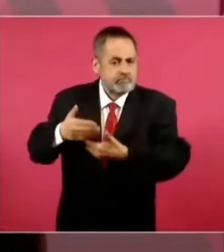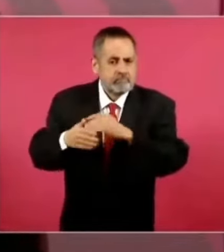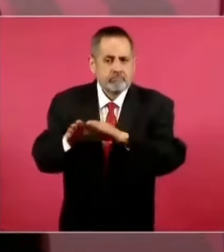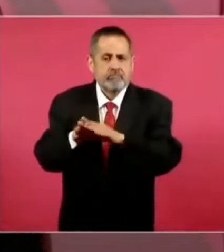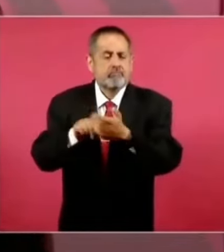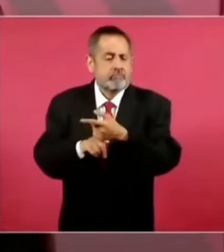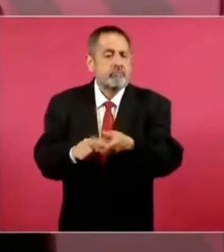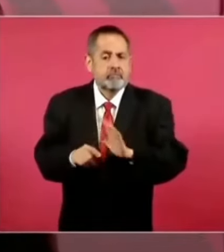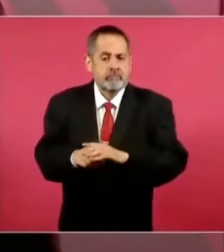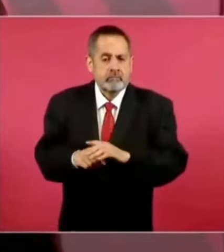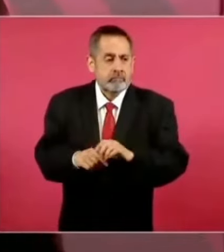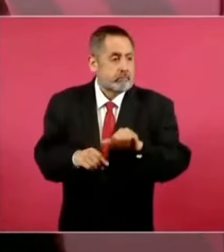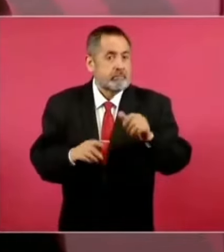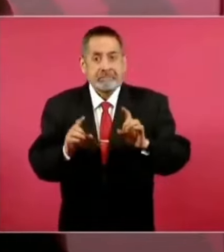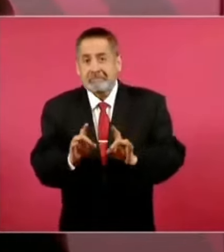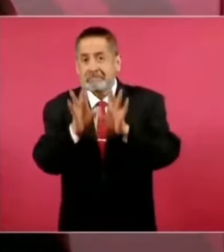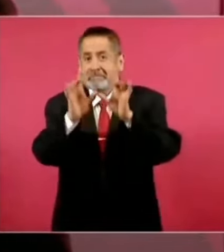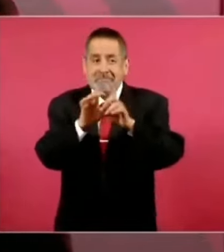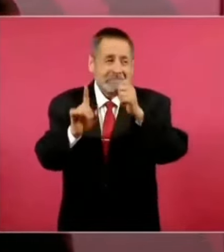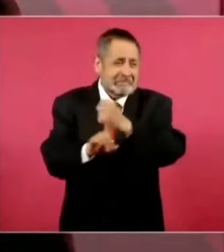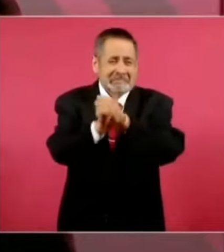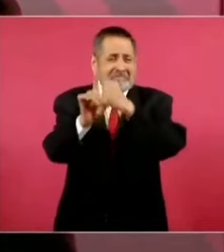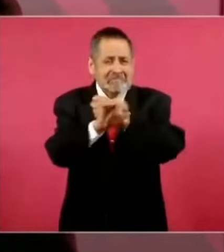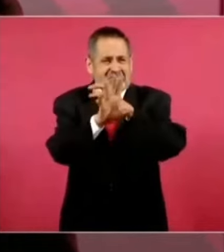frente a muchas calamidades.